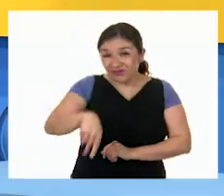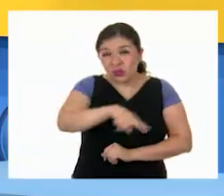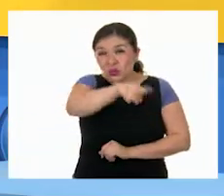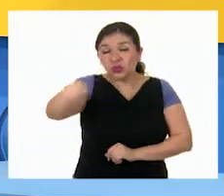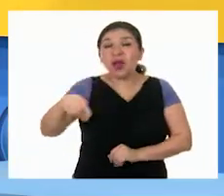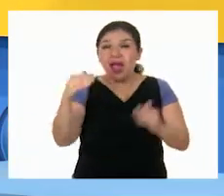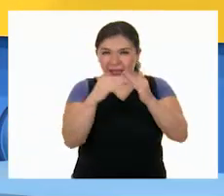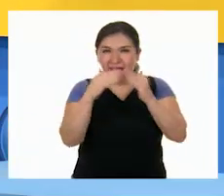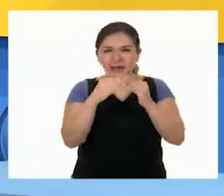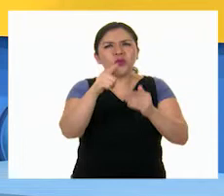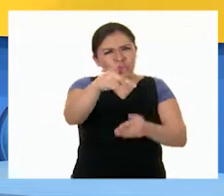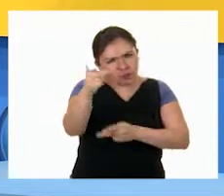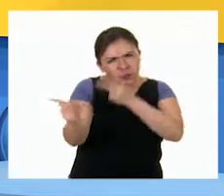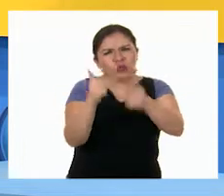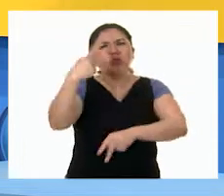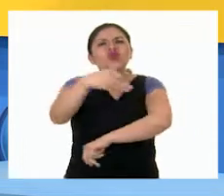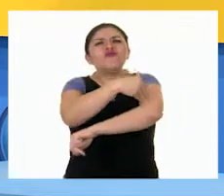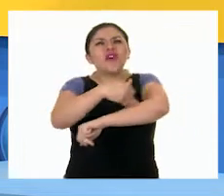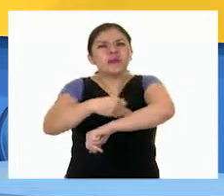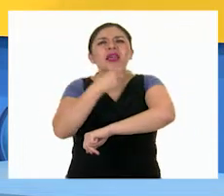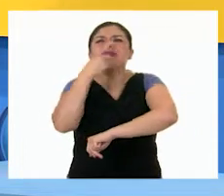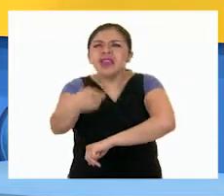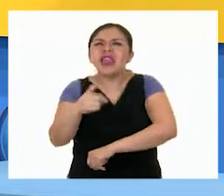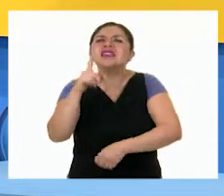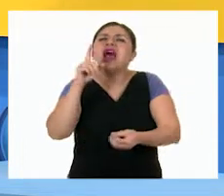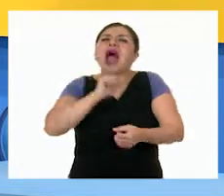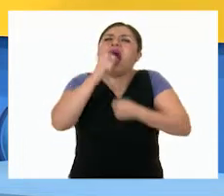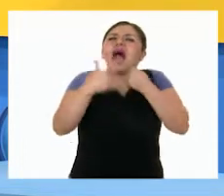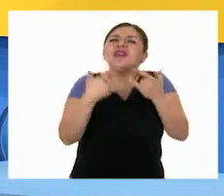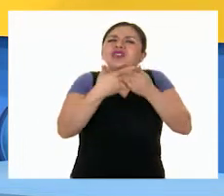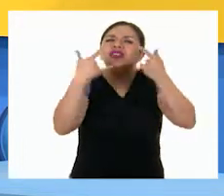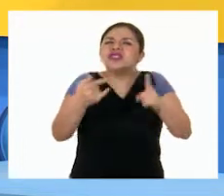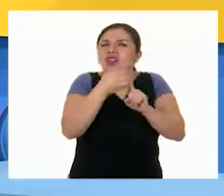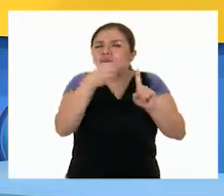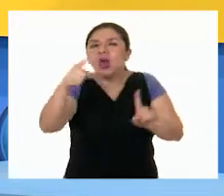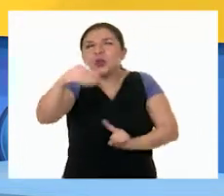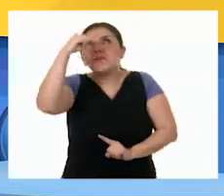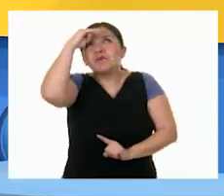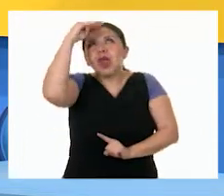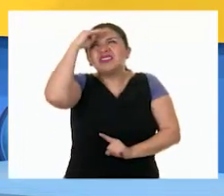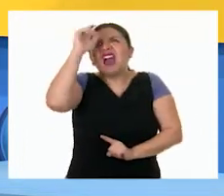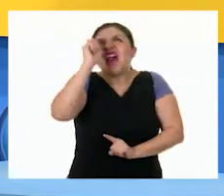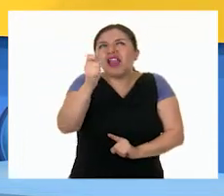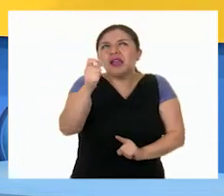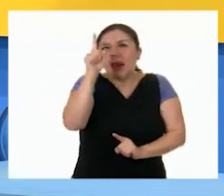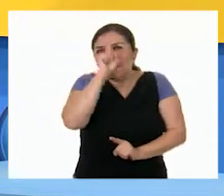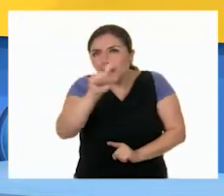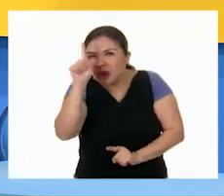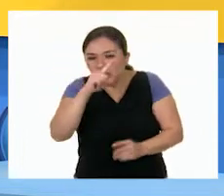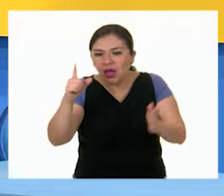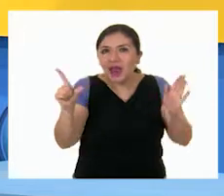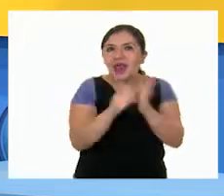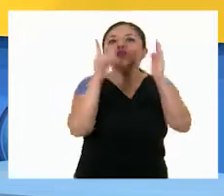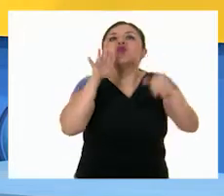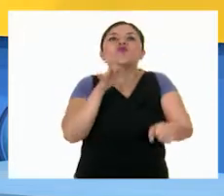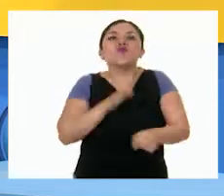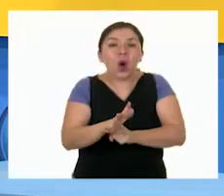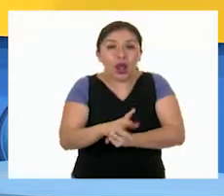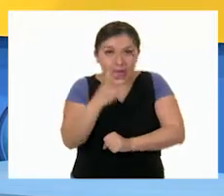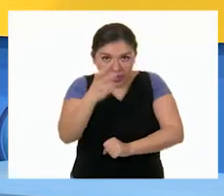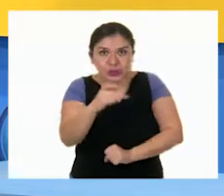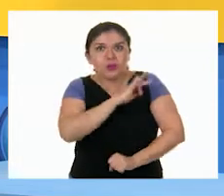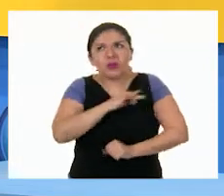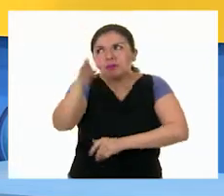niñas y niños, pídanle a su familia que les cuenten fábulas y reflexionen sobre los mensajes que transmiten. Verán que